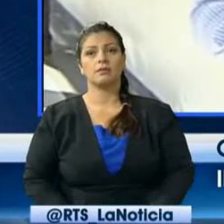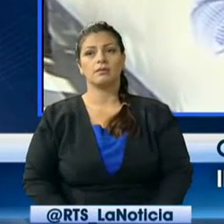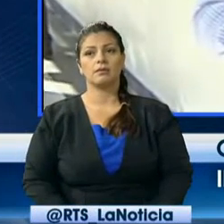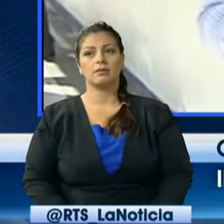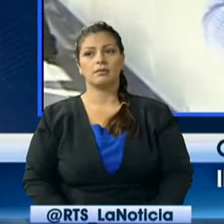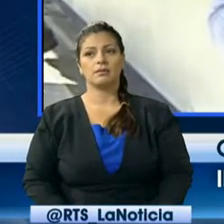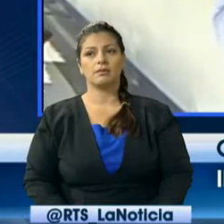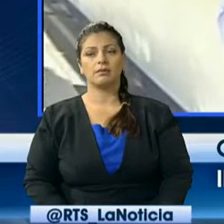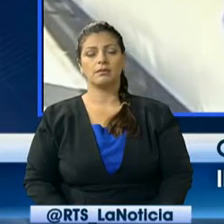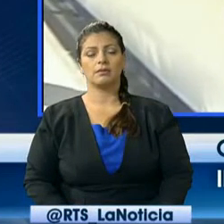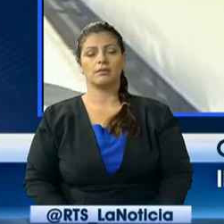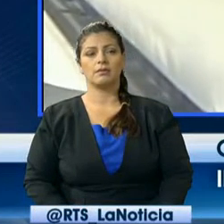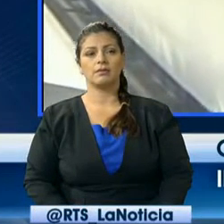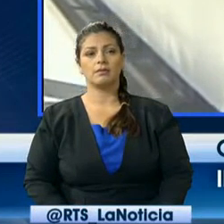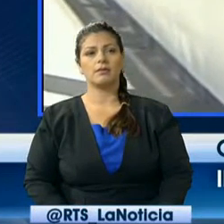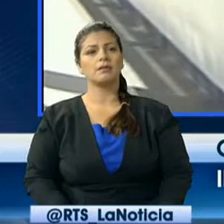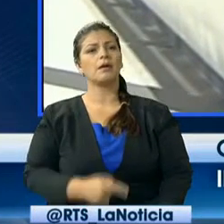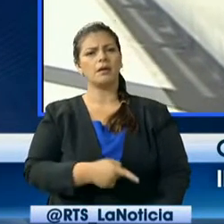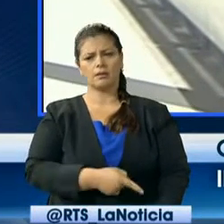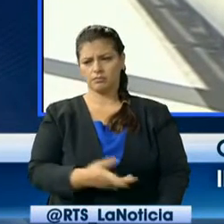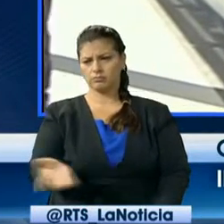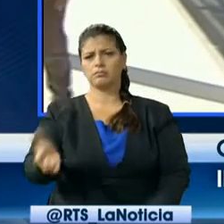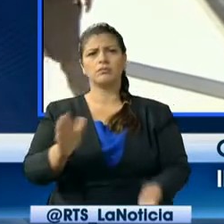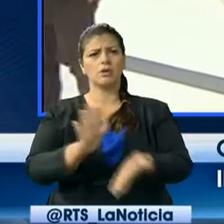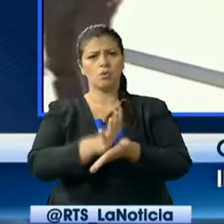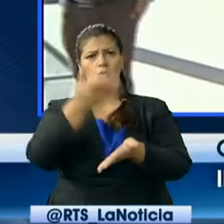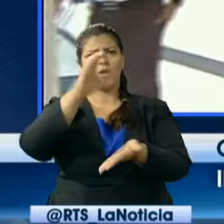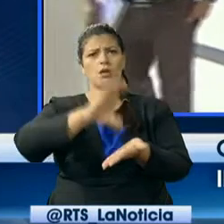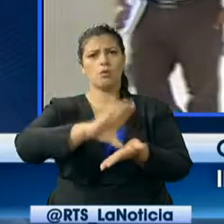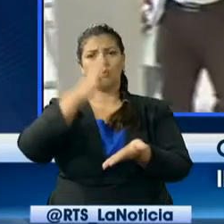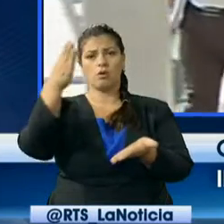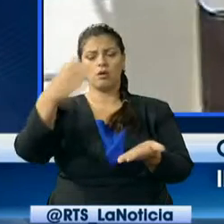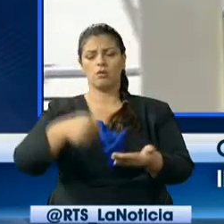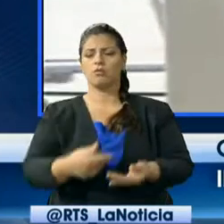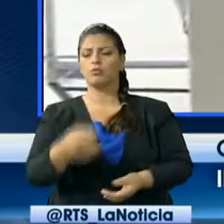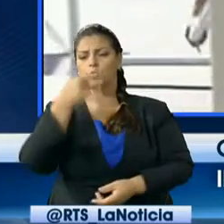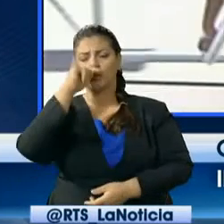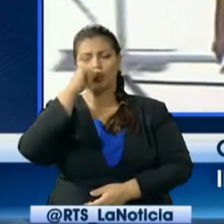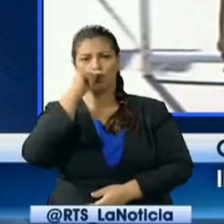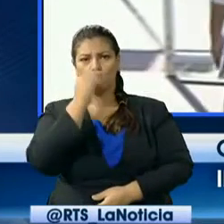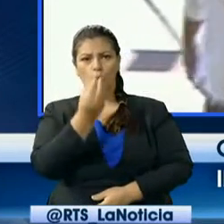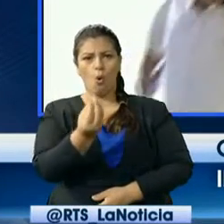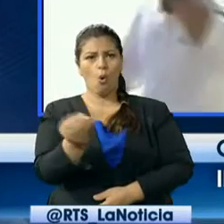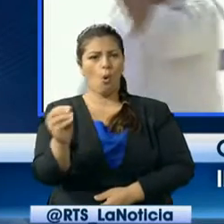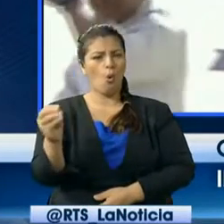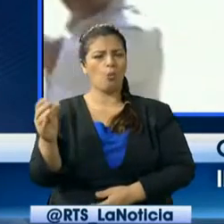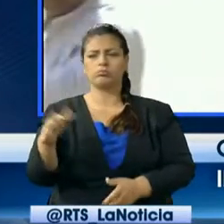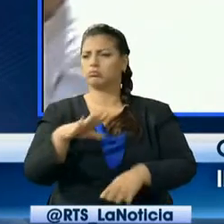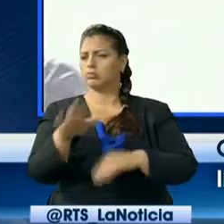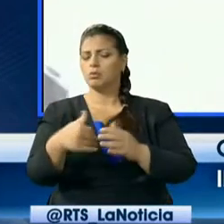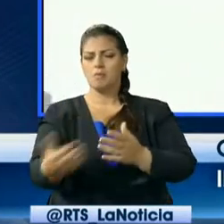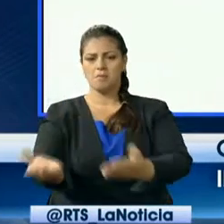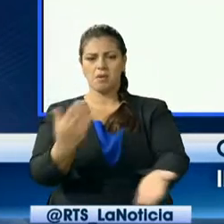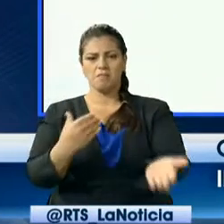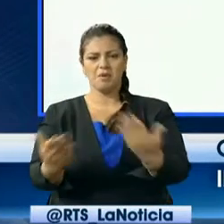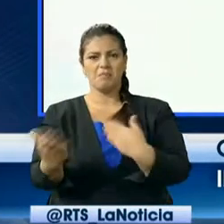será soporte socioemocional. Por si acaso, en los planteles educativos, allá a los estudiantes se les va a